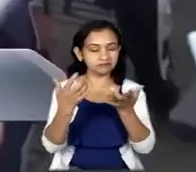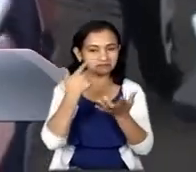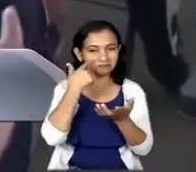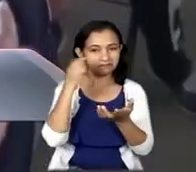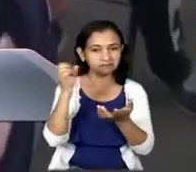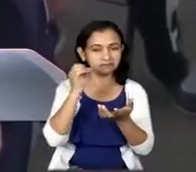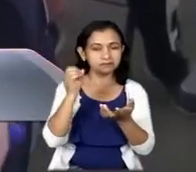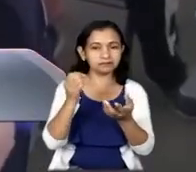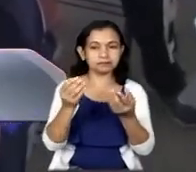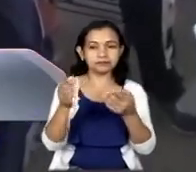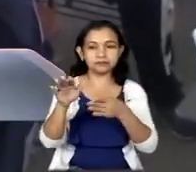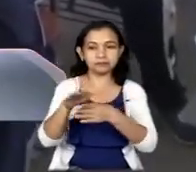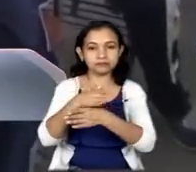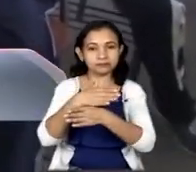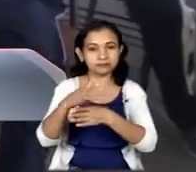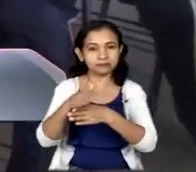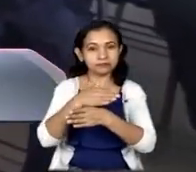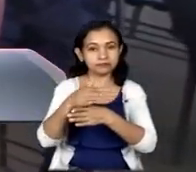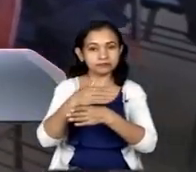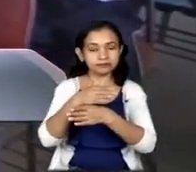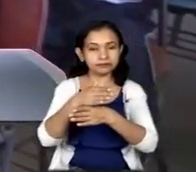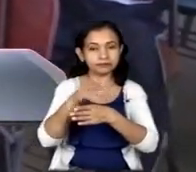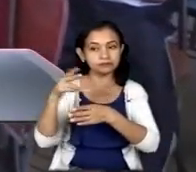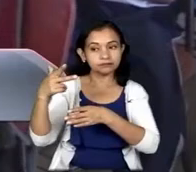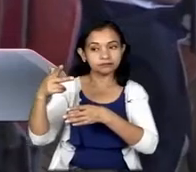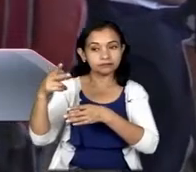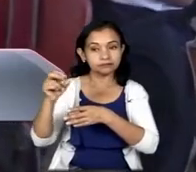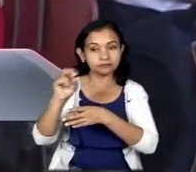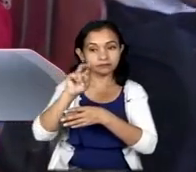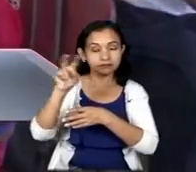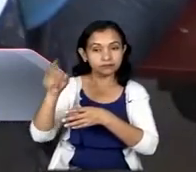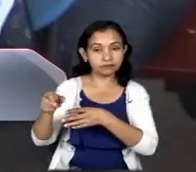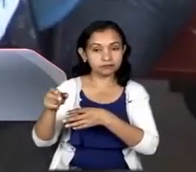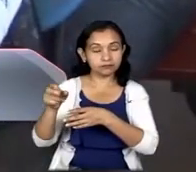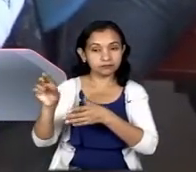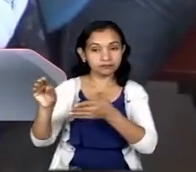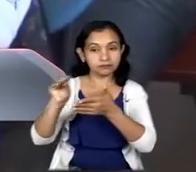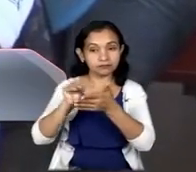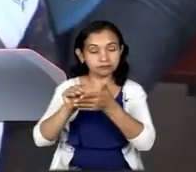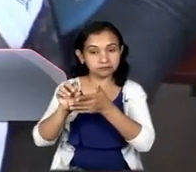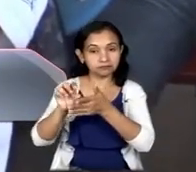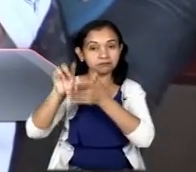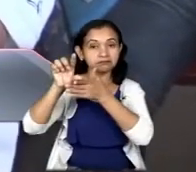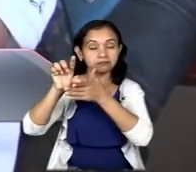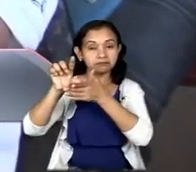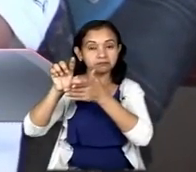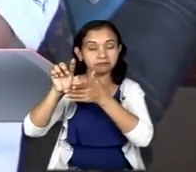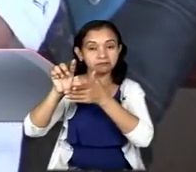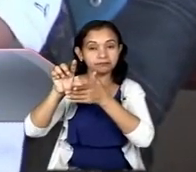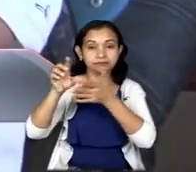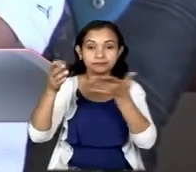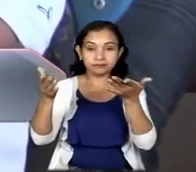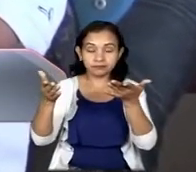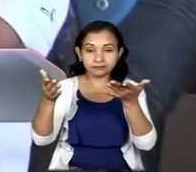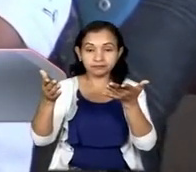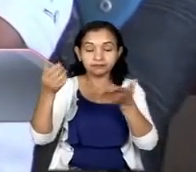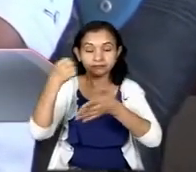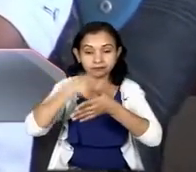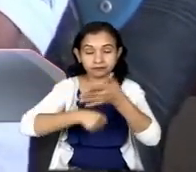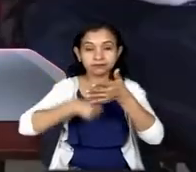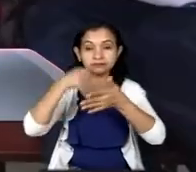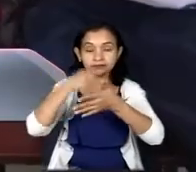pero hay una gran diferencia entre los 80 córdobas que nos aumentaban antes, producto de una